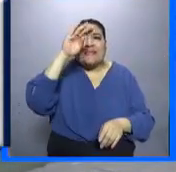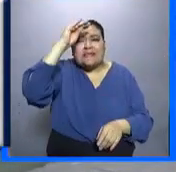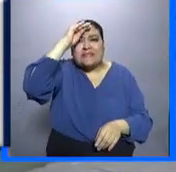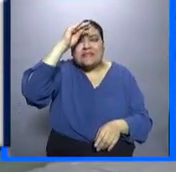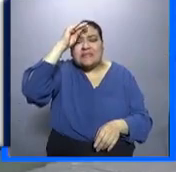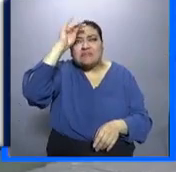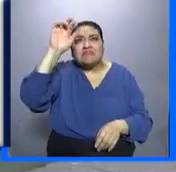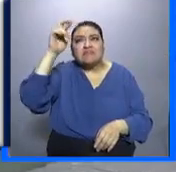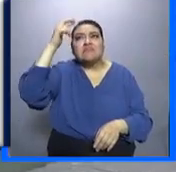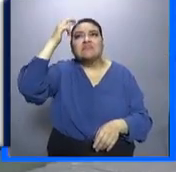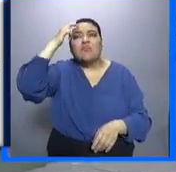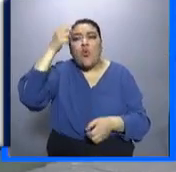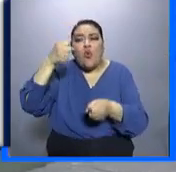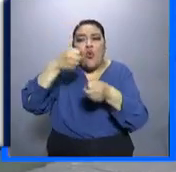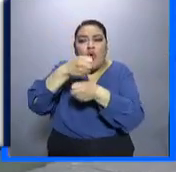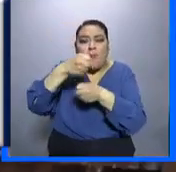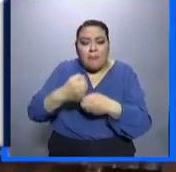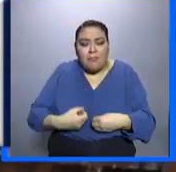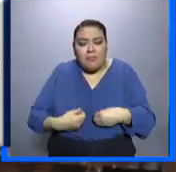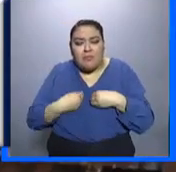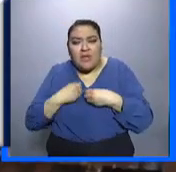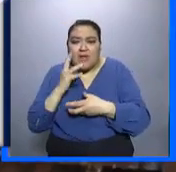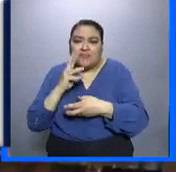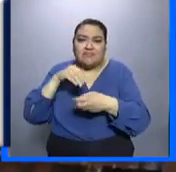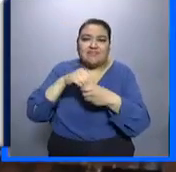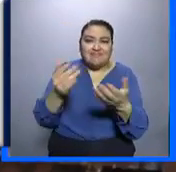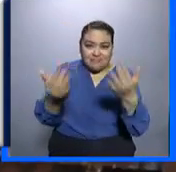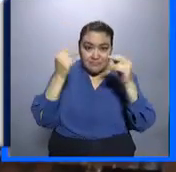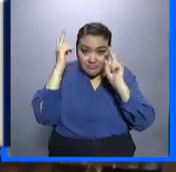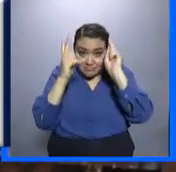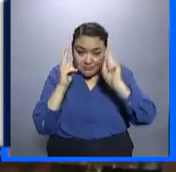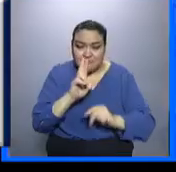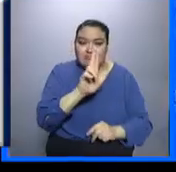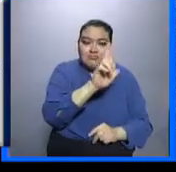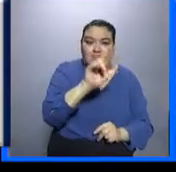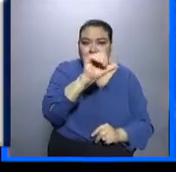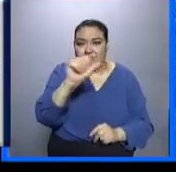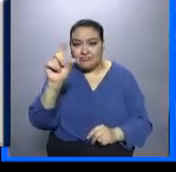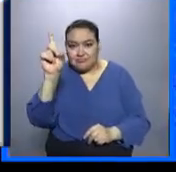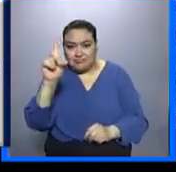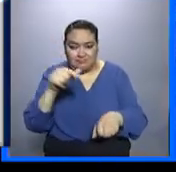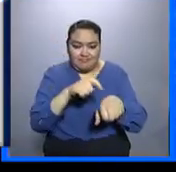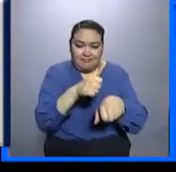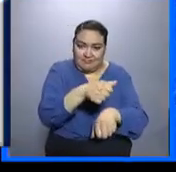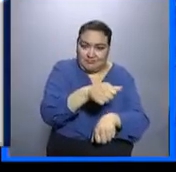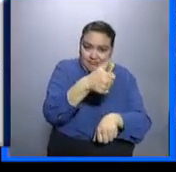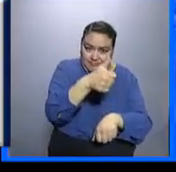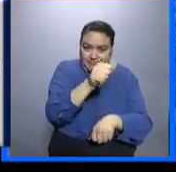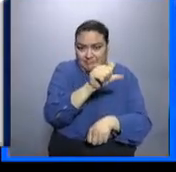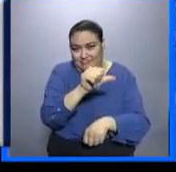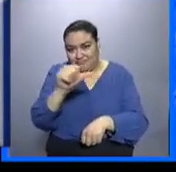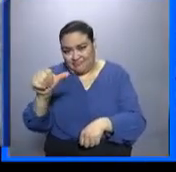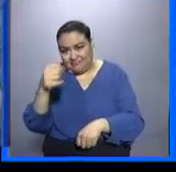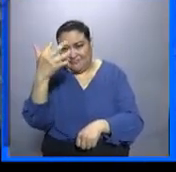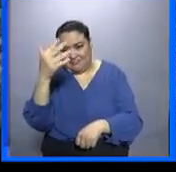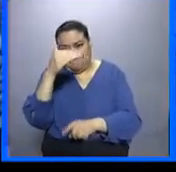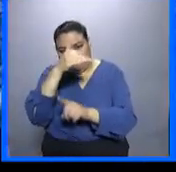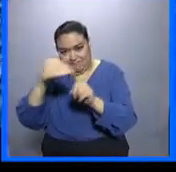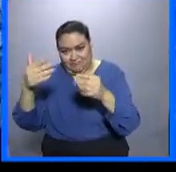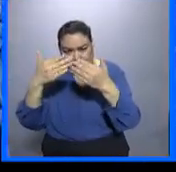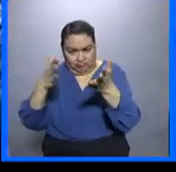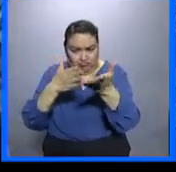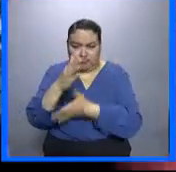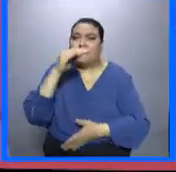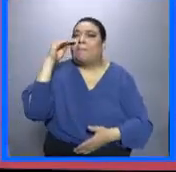la memoria, la violencia y la vida. Visítelo de martes a domingo, de 11 a 17:30 horas. Entrada